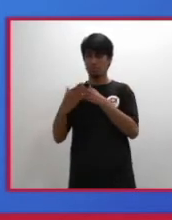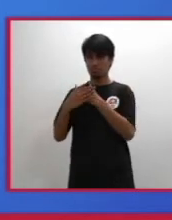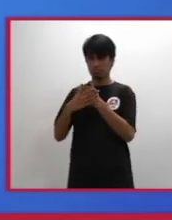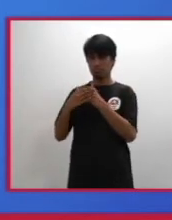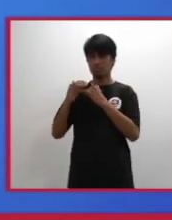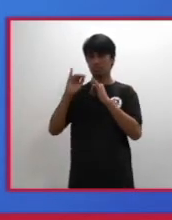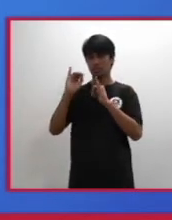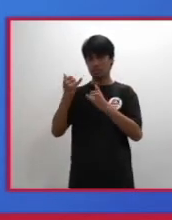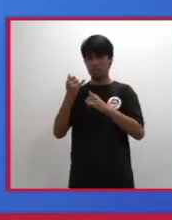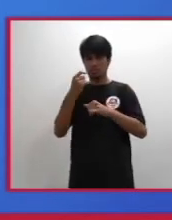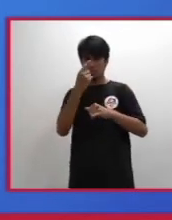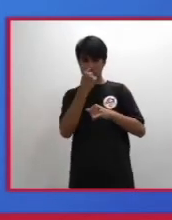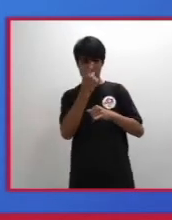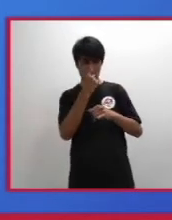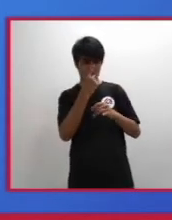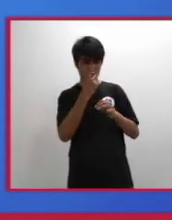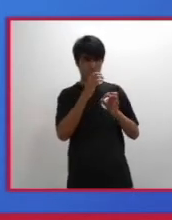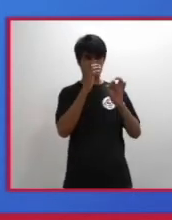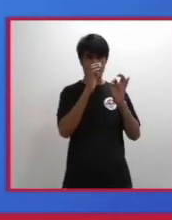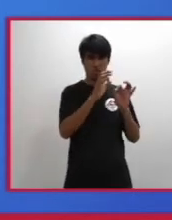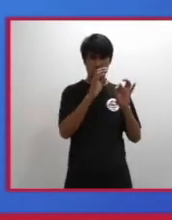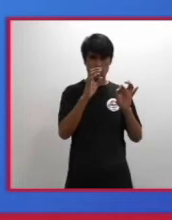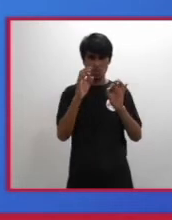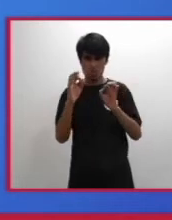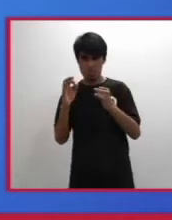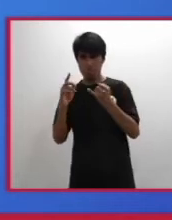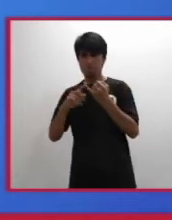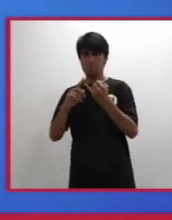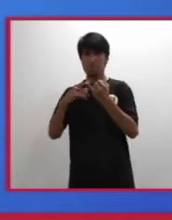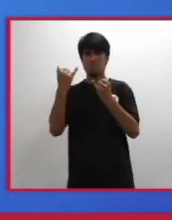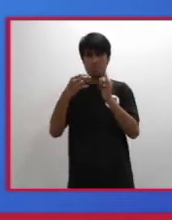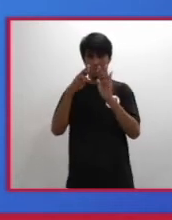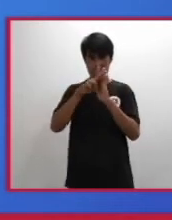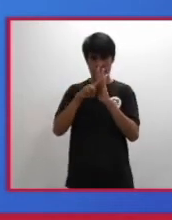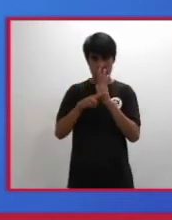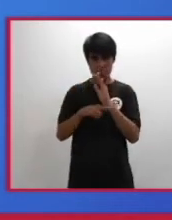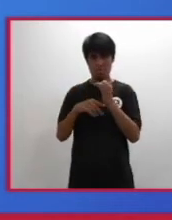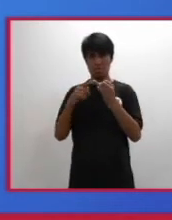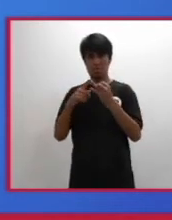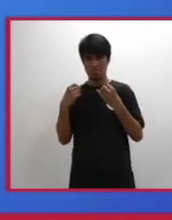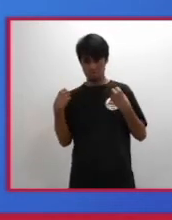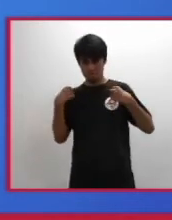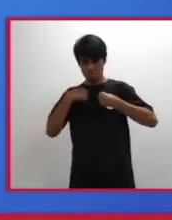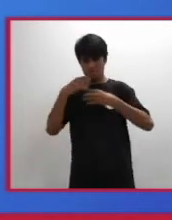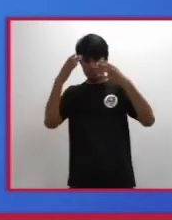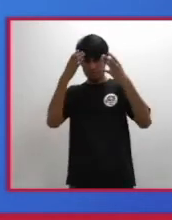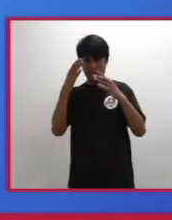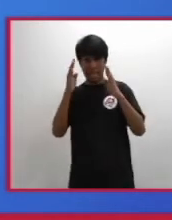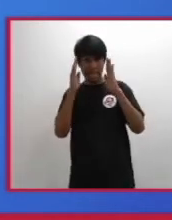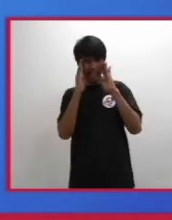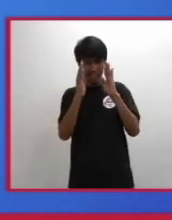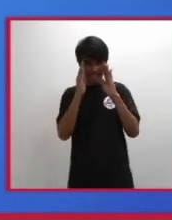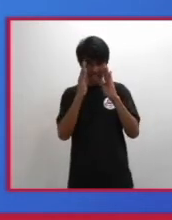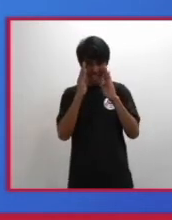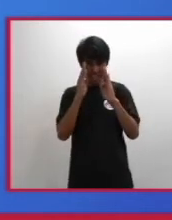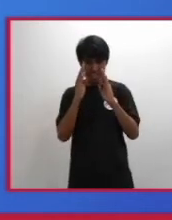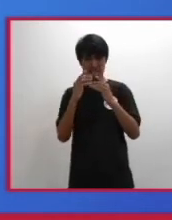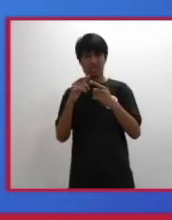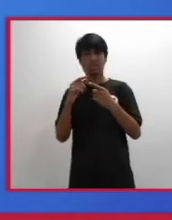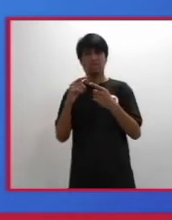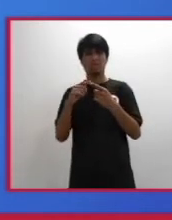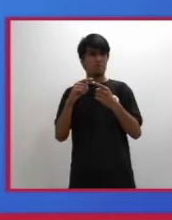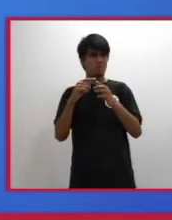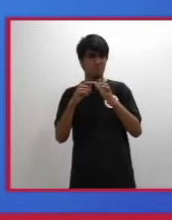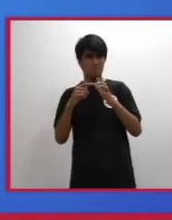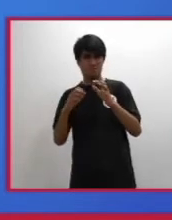monitoreo, contamos con un plan de trabajo. Ok, entonces después vamos a evaluar cómo fue, en